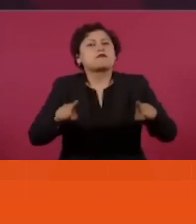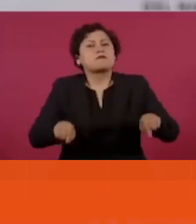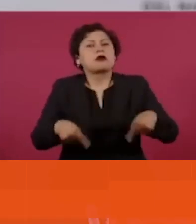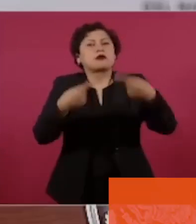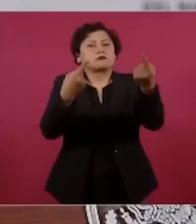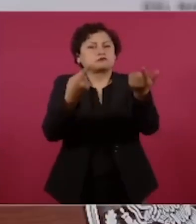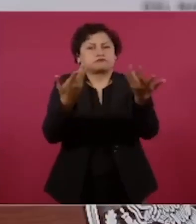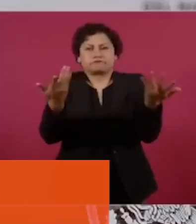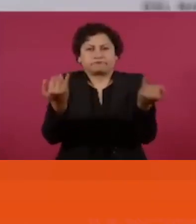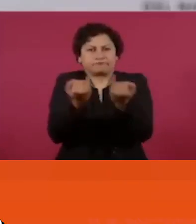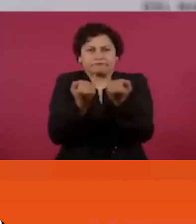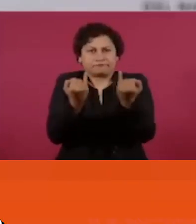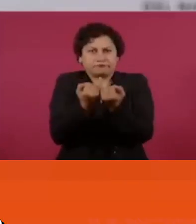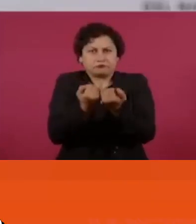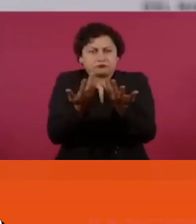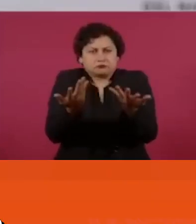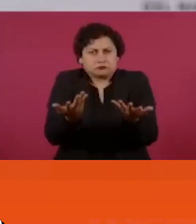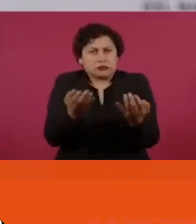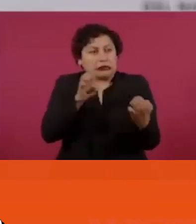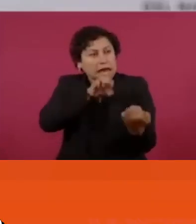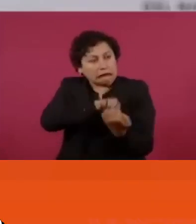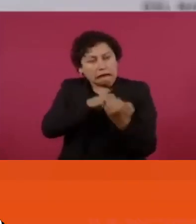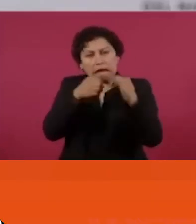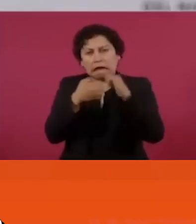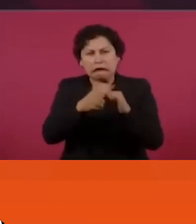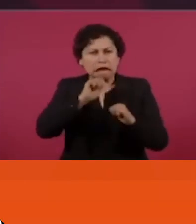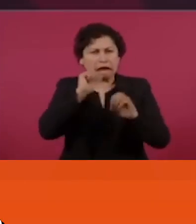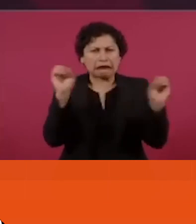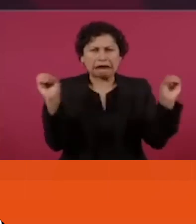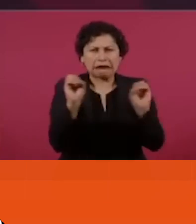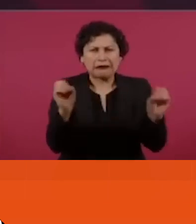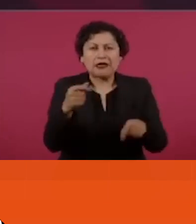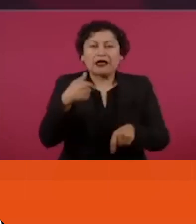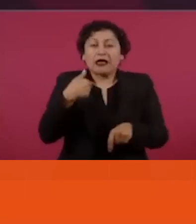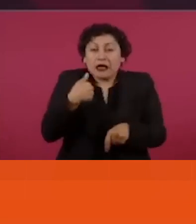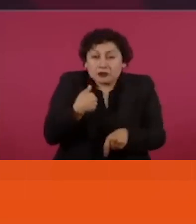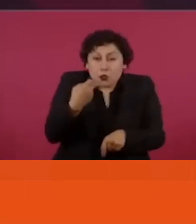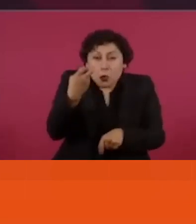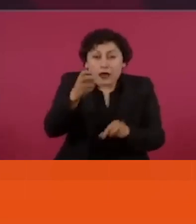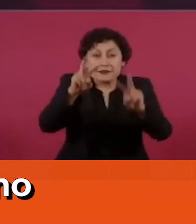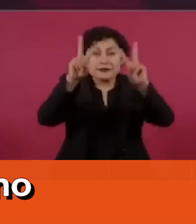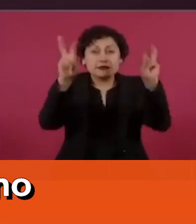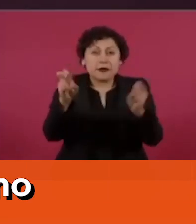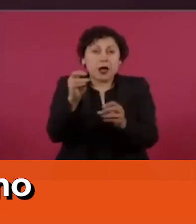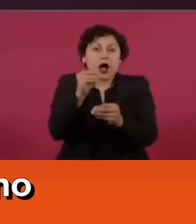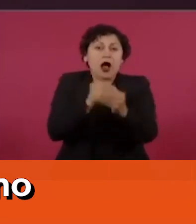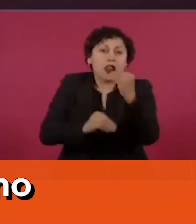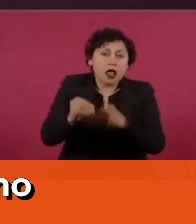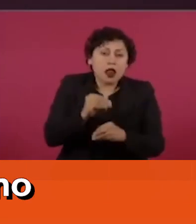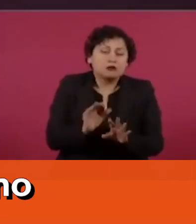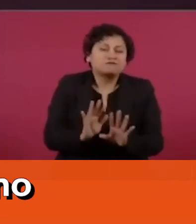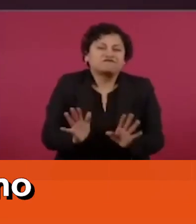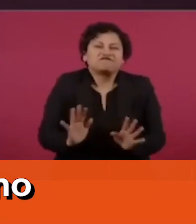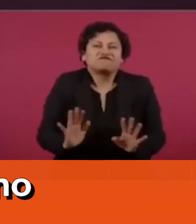voy a polemizar. Pero es que cada quien tiene que